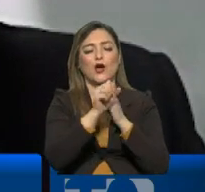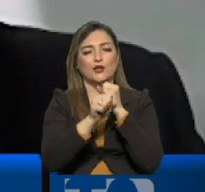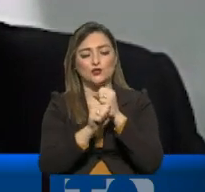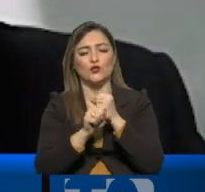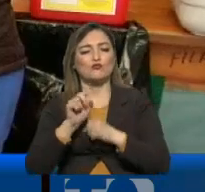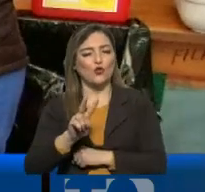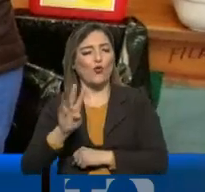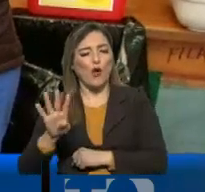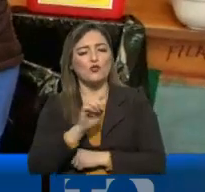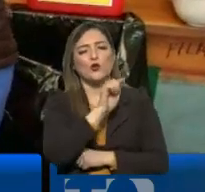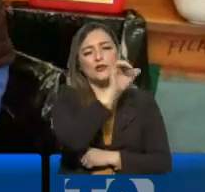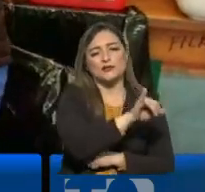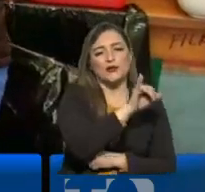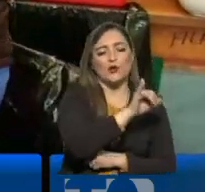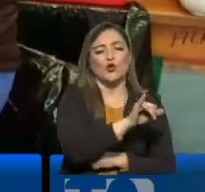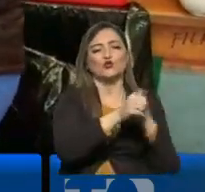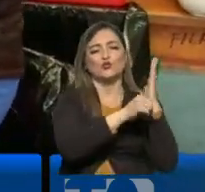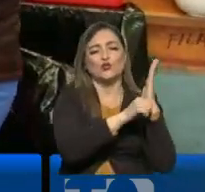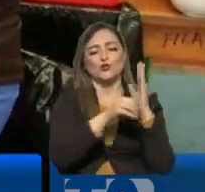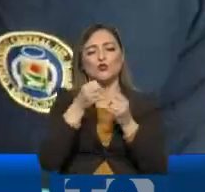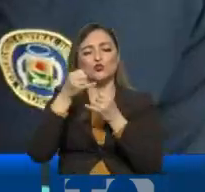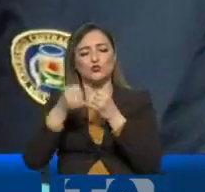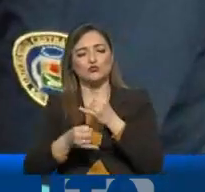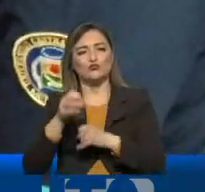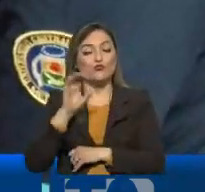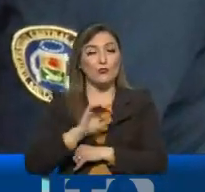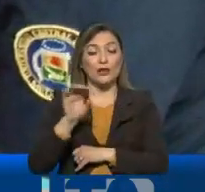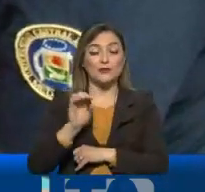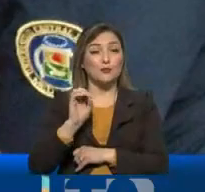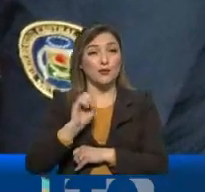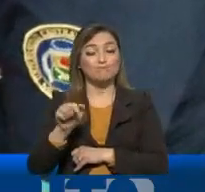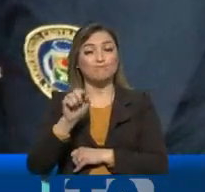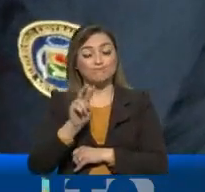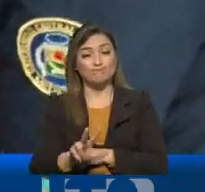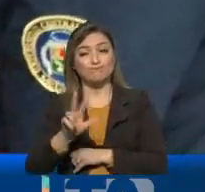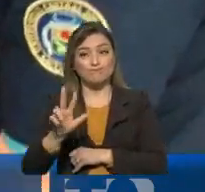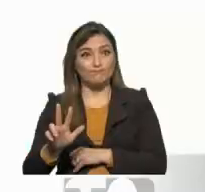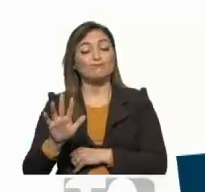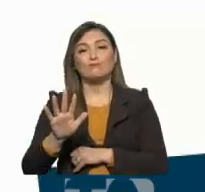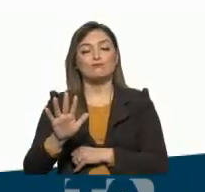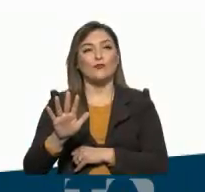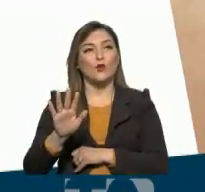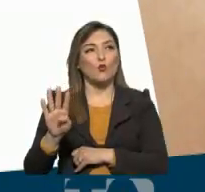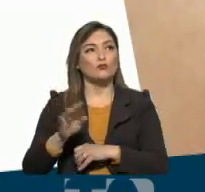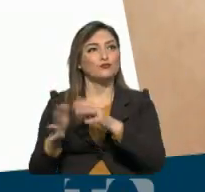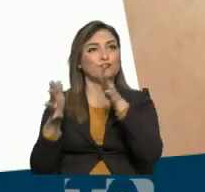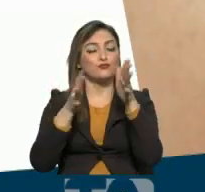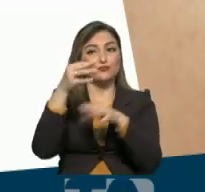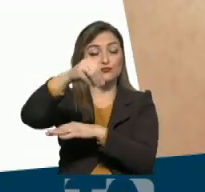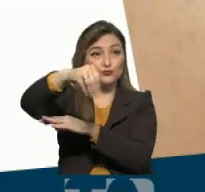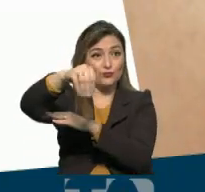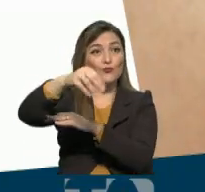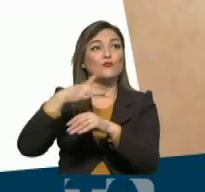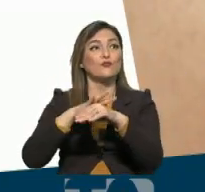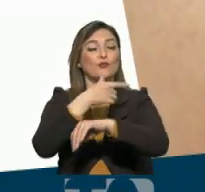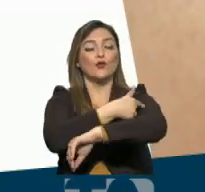cédula impar. Mientras tanto, esta semana del 7 al 13 se cumple aún el cronograma de primera fase. Este miércoles vacunaban a ciudadanos de